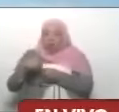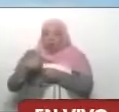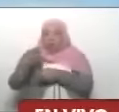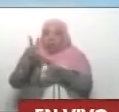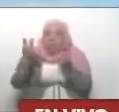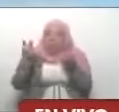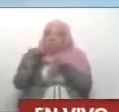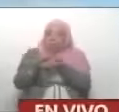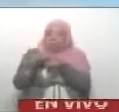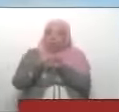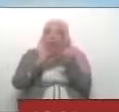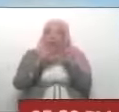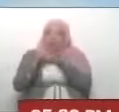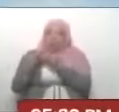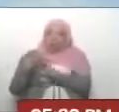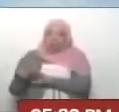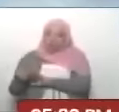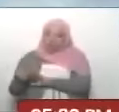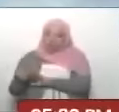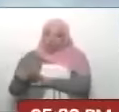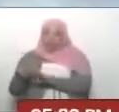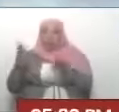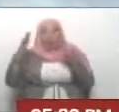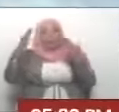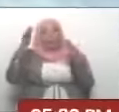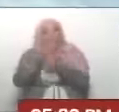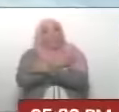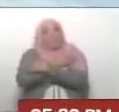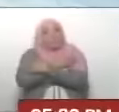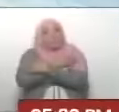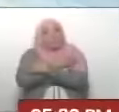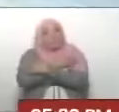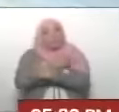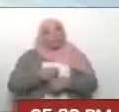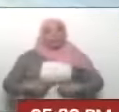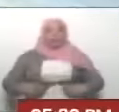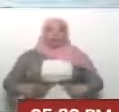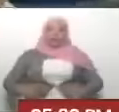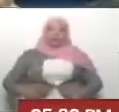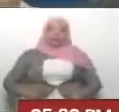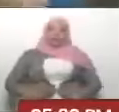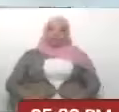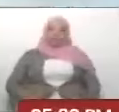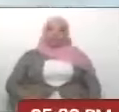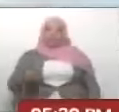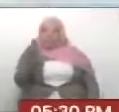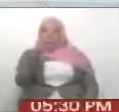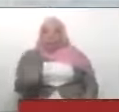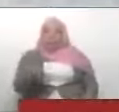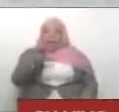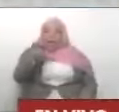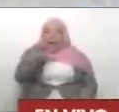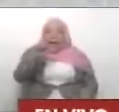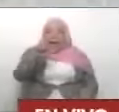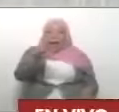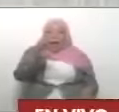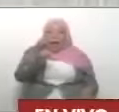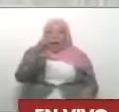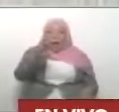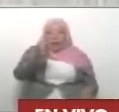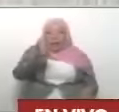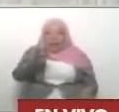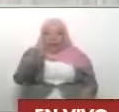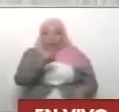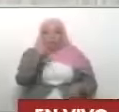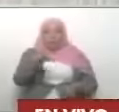ministro de Comunas. Vamos a mencionar también a Denise Álvarez como ministra del Poder Popular para